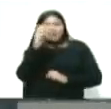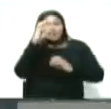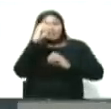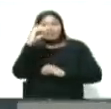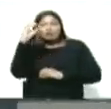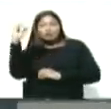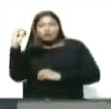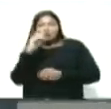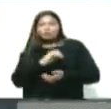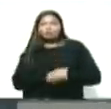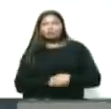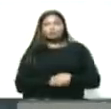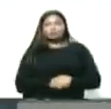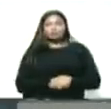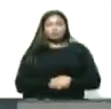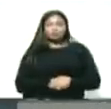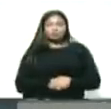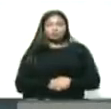0800-FISCA-00.